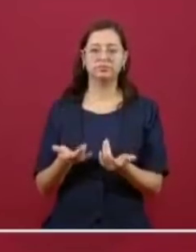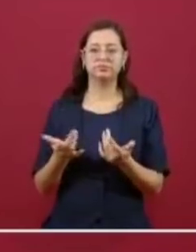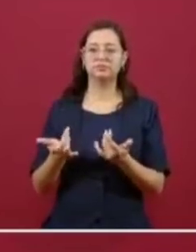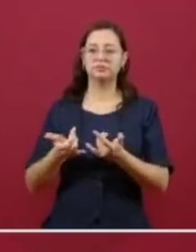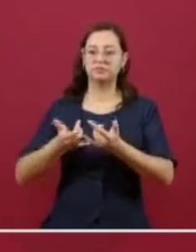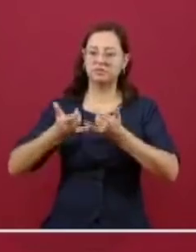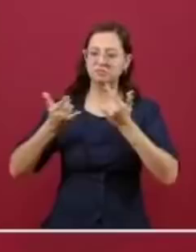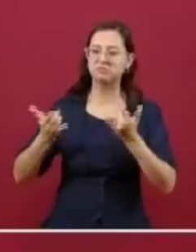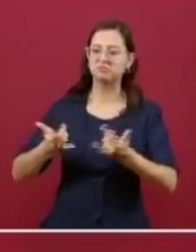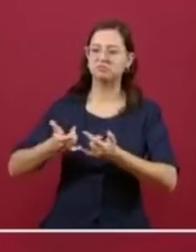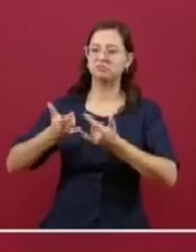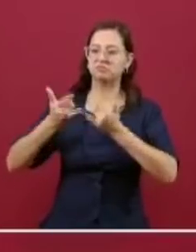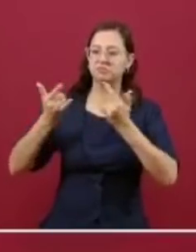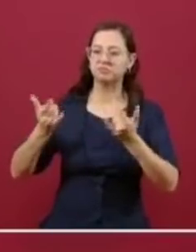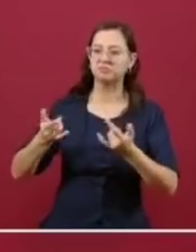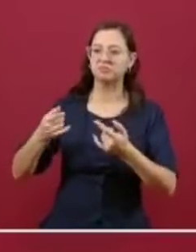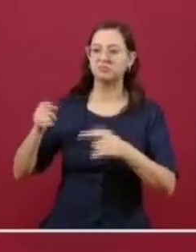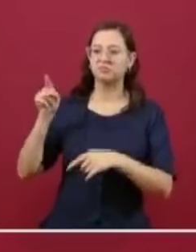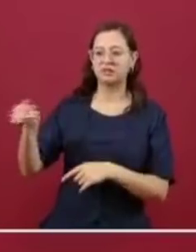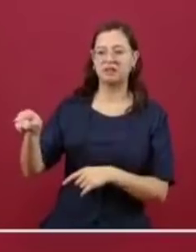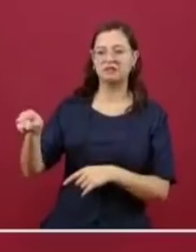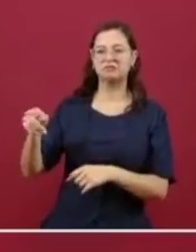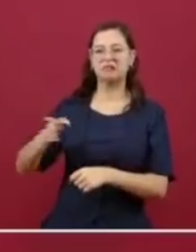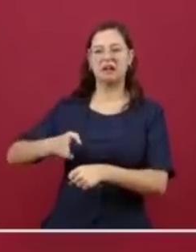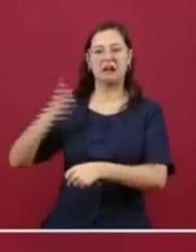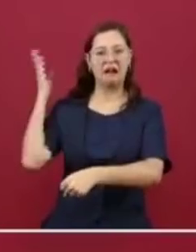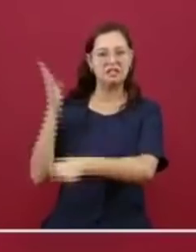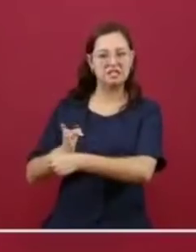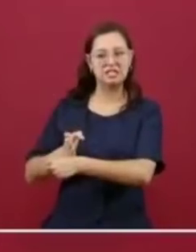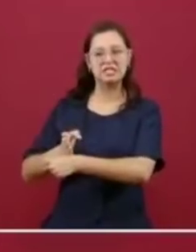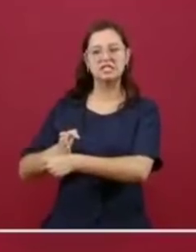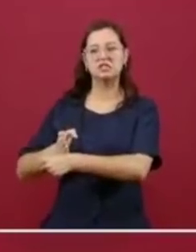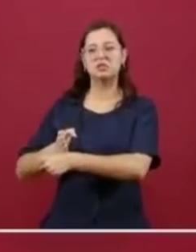castigos, de